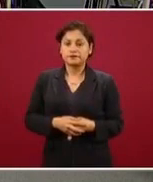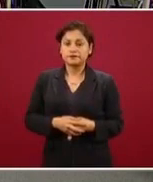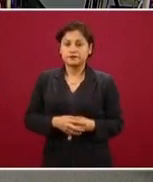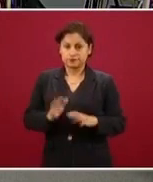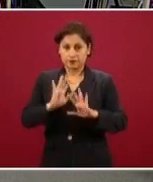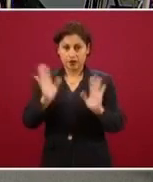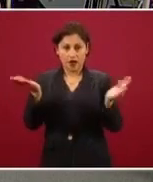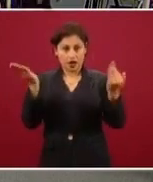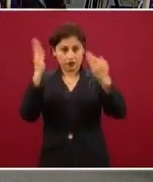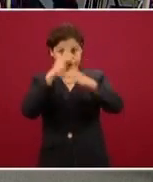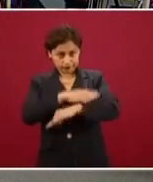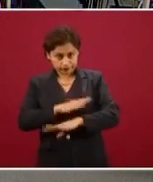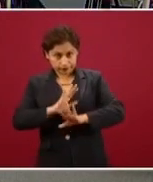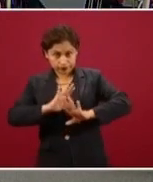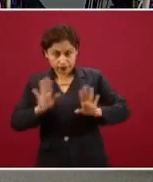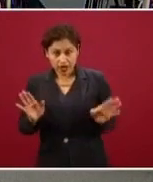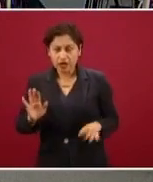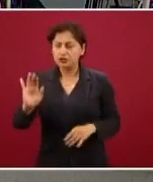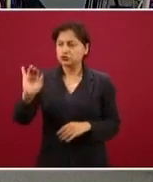Sí.